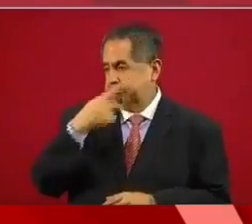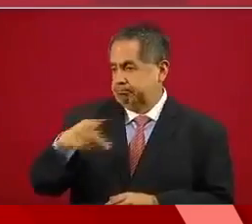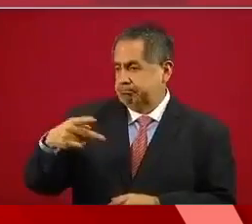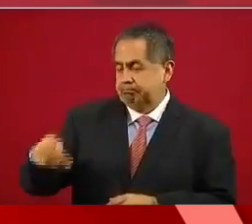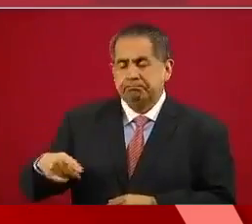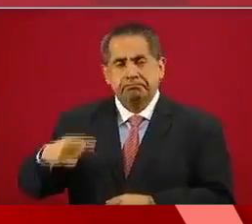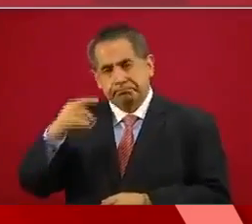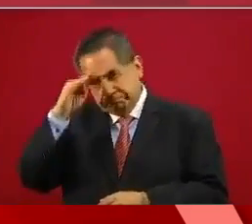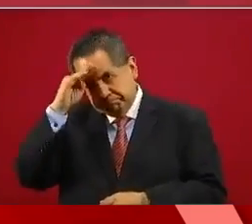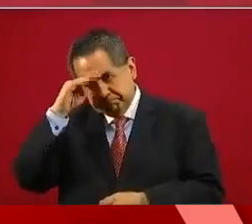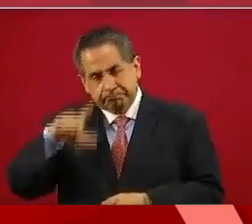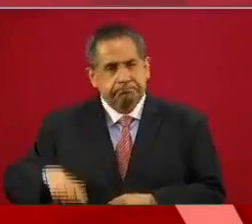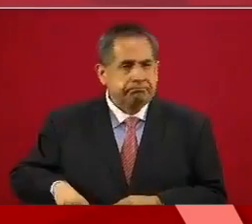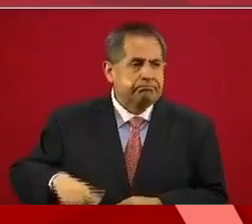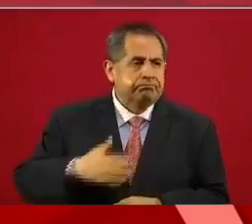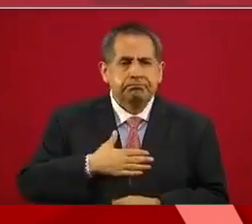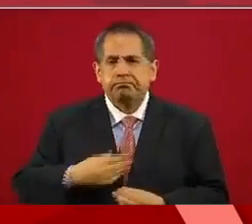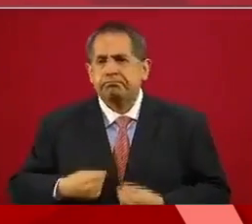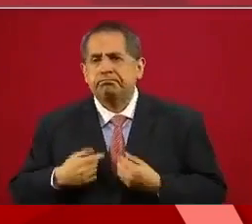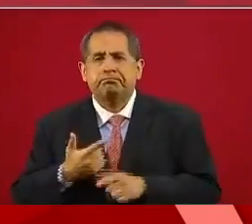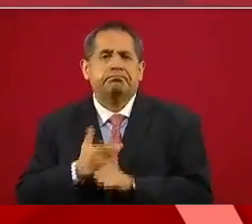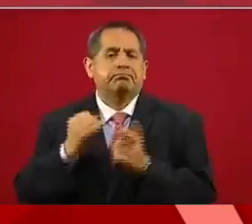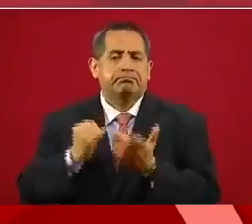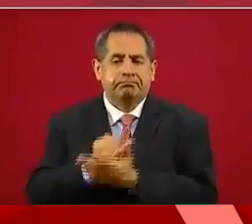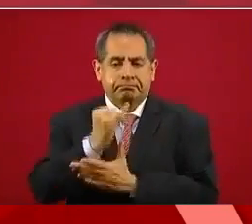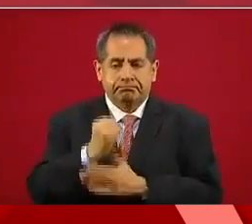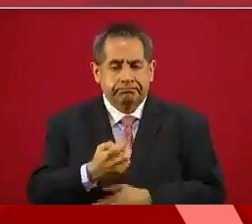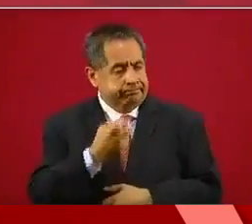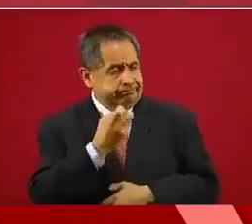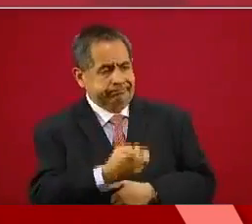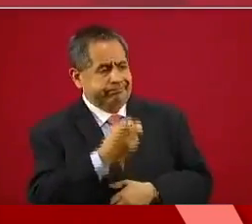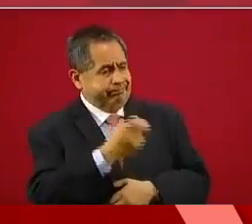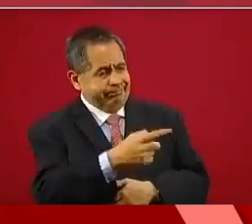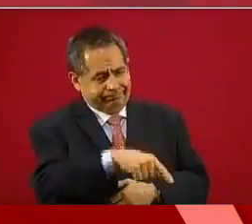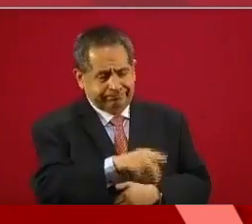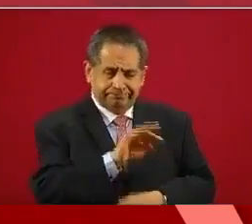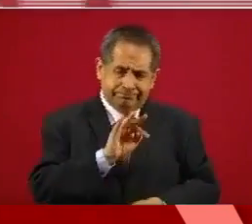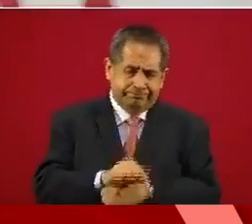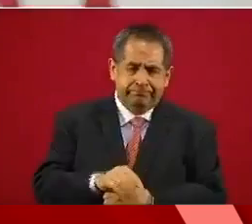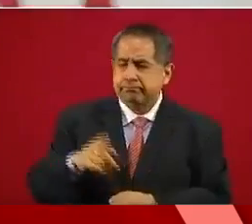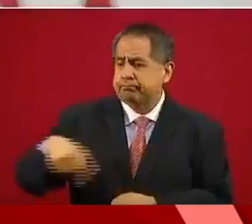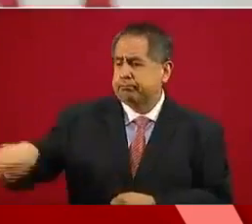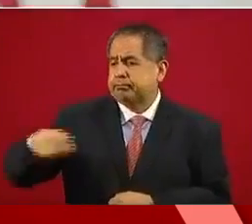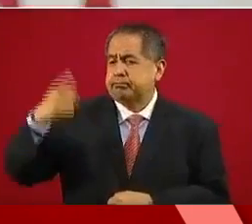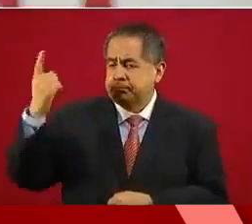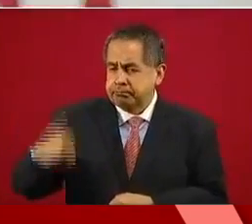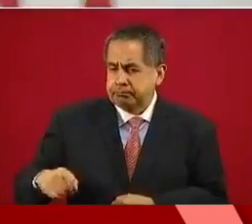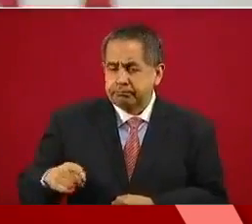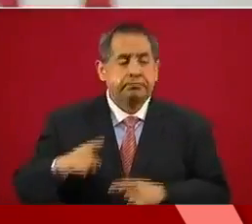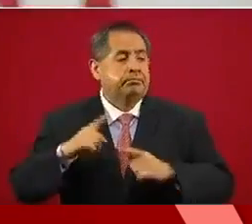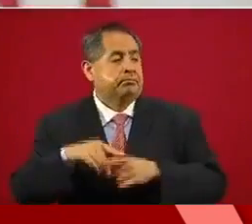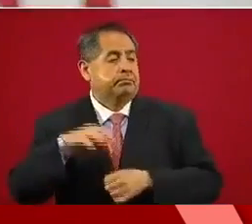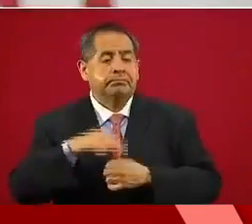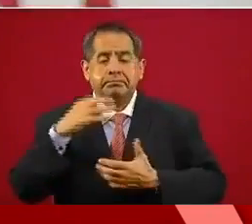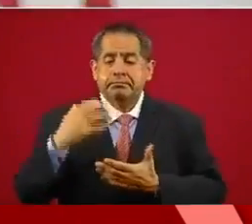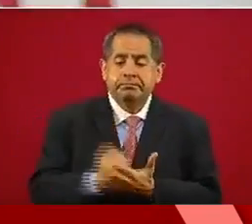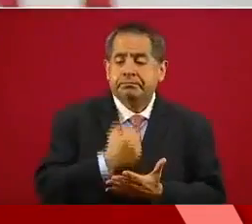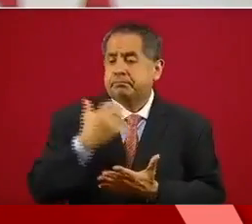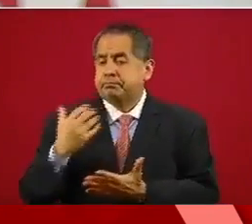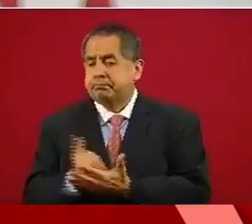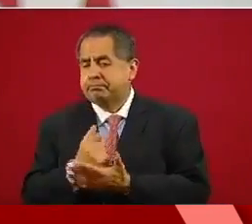gobierno que se respete la voluntad del pueblo gane quien gane